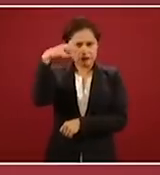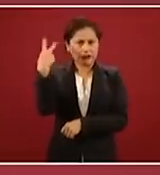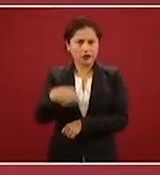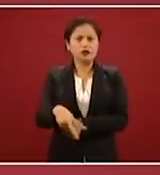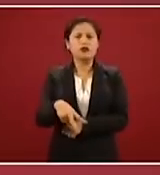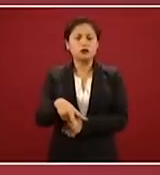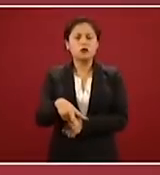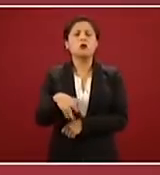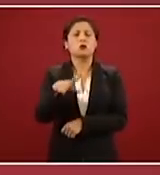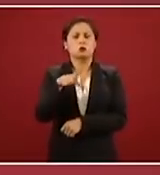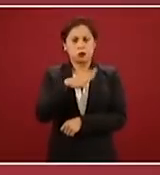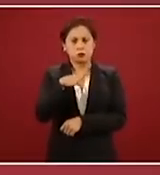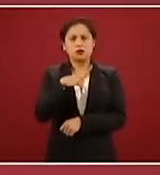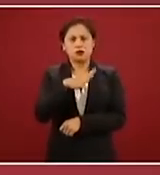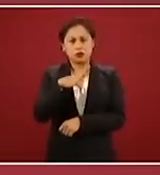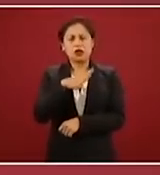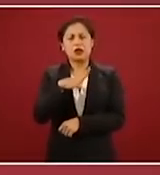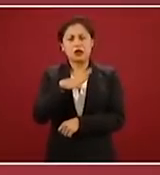esta